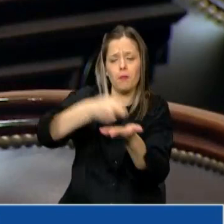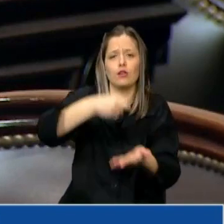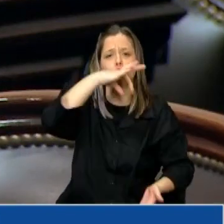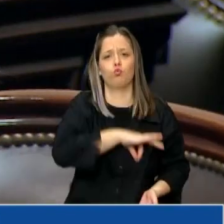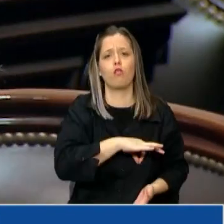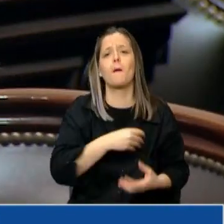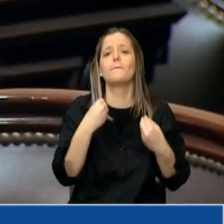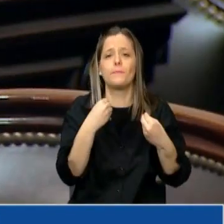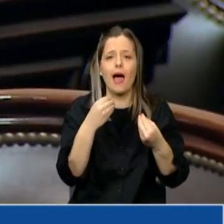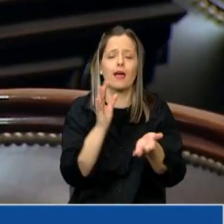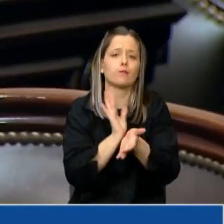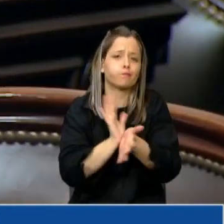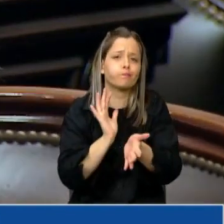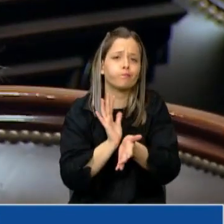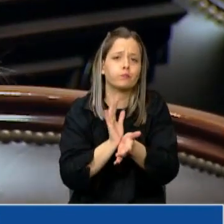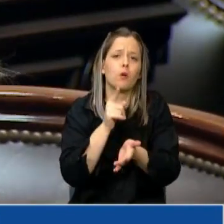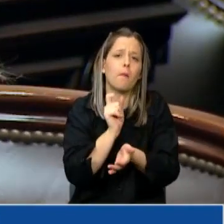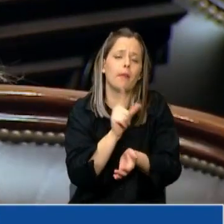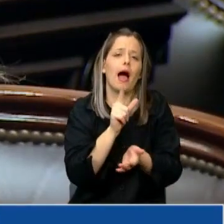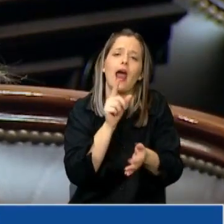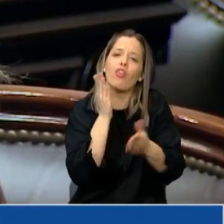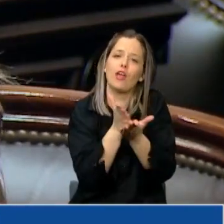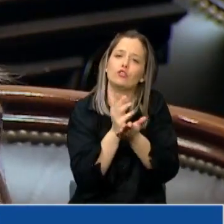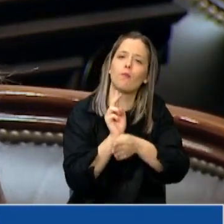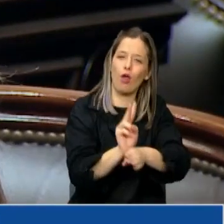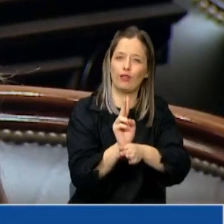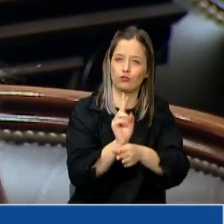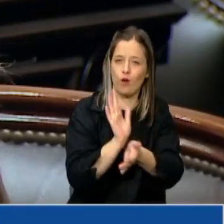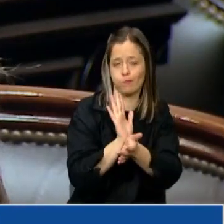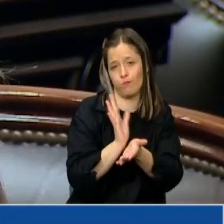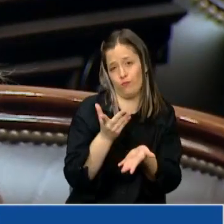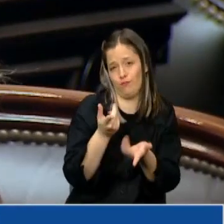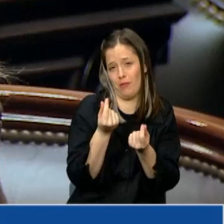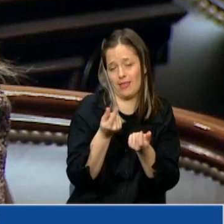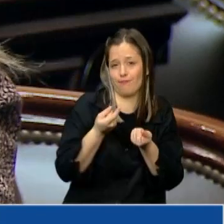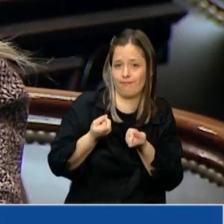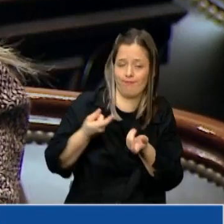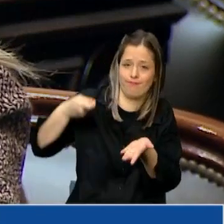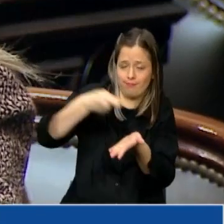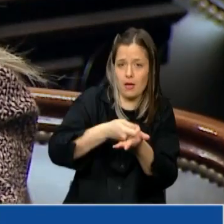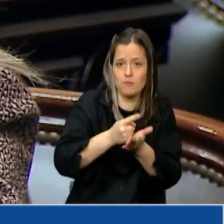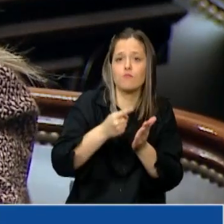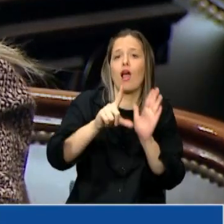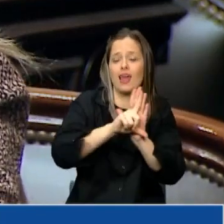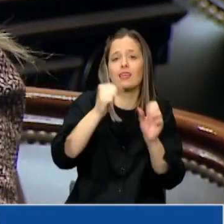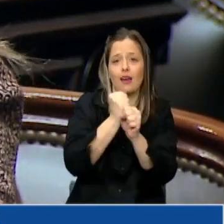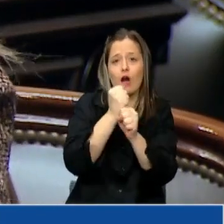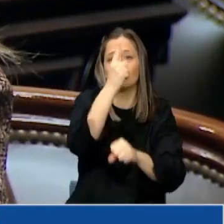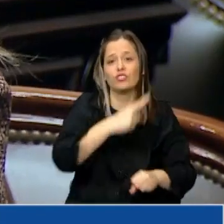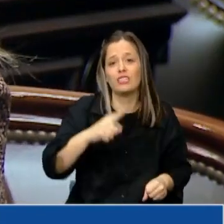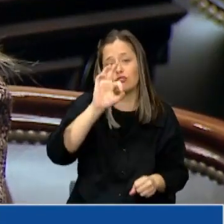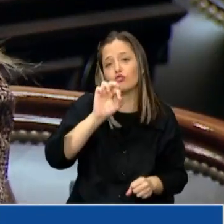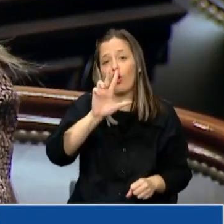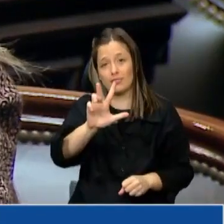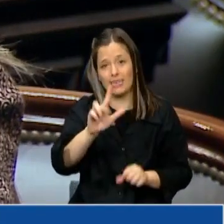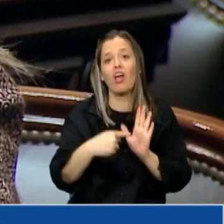de ponerlo bajo el paraguas y la influencia del derecho protectorio. Y la Ley de Contratos de Trabajo en el 103